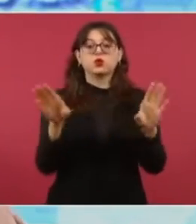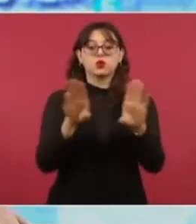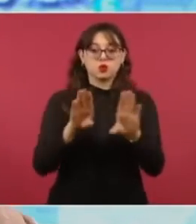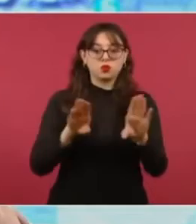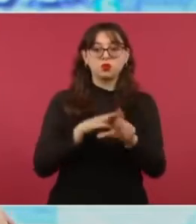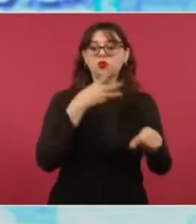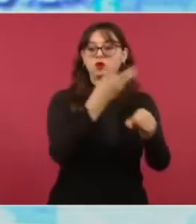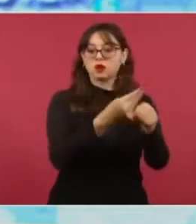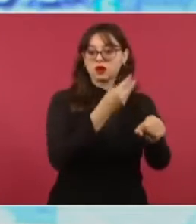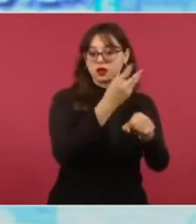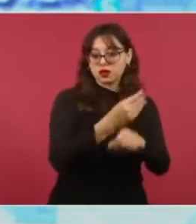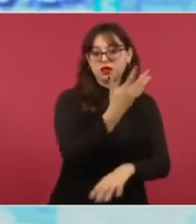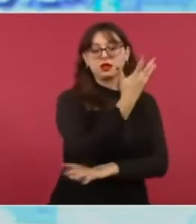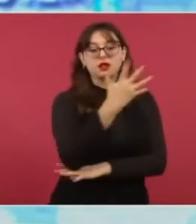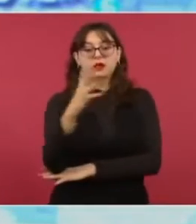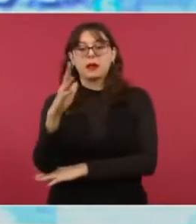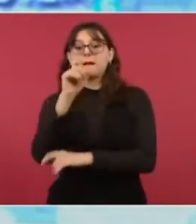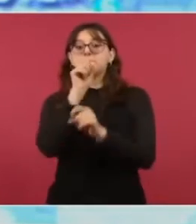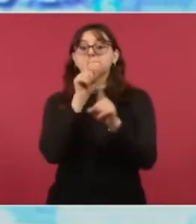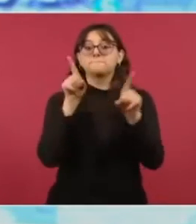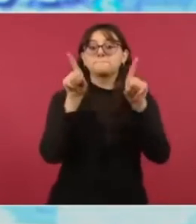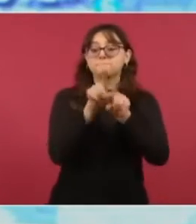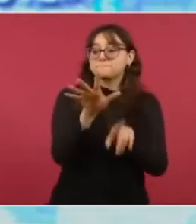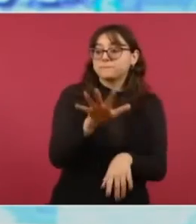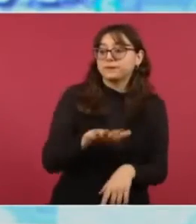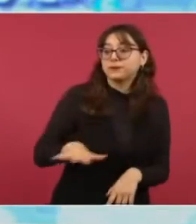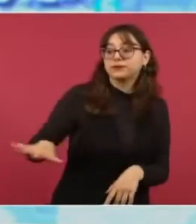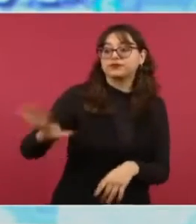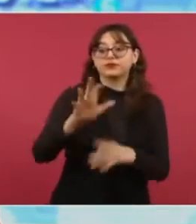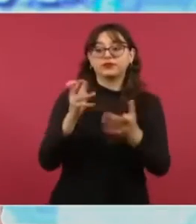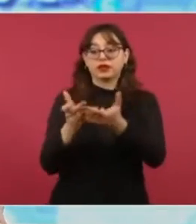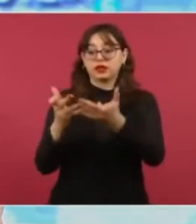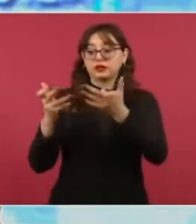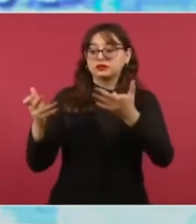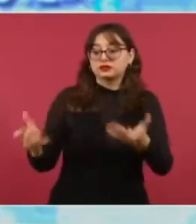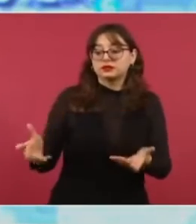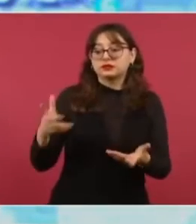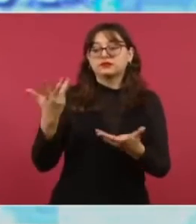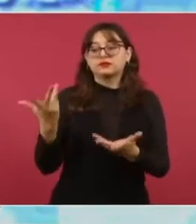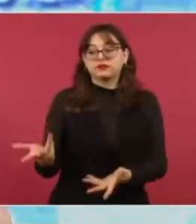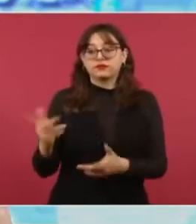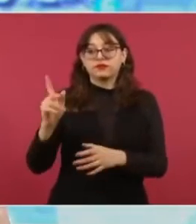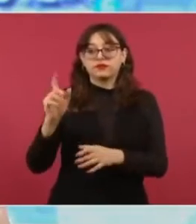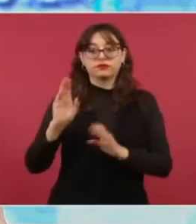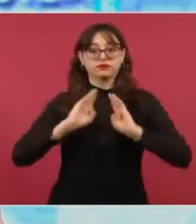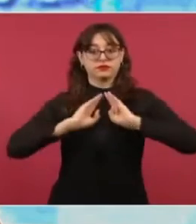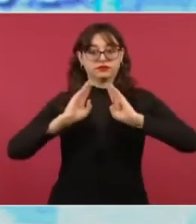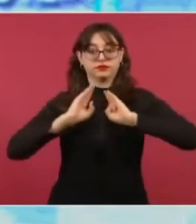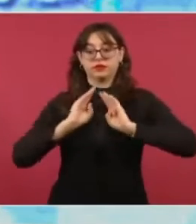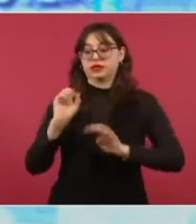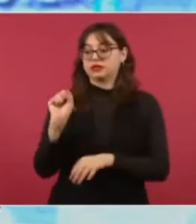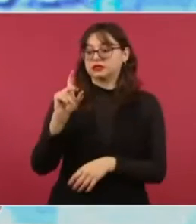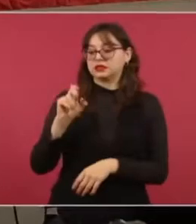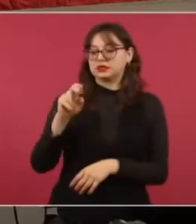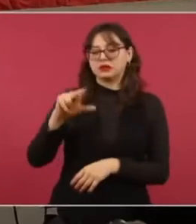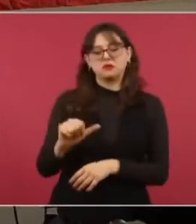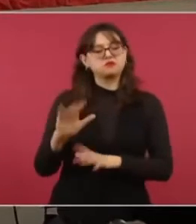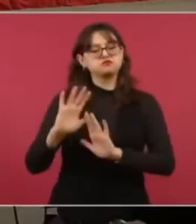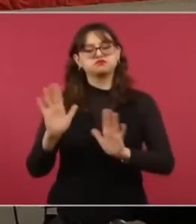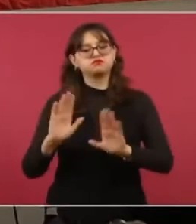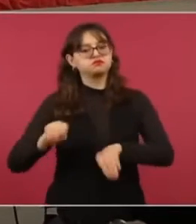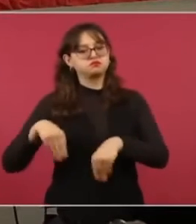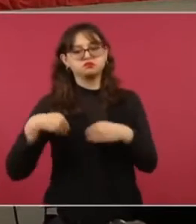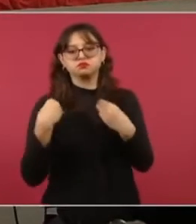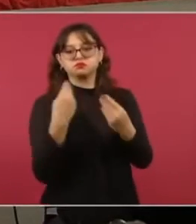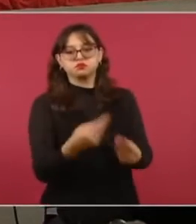la entrega de la Secretaría de la Defensa Nacional a la Ciudad de México para el pueblo de México, porque el